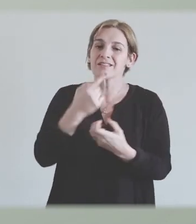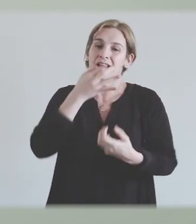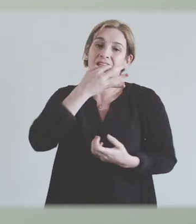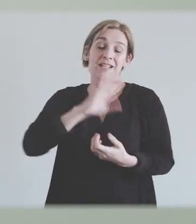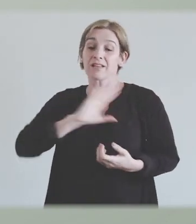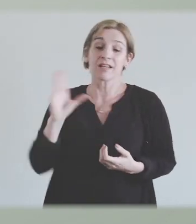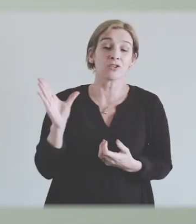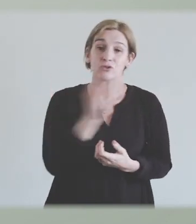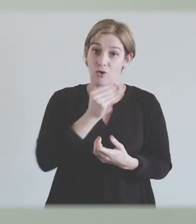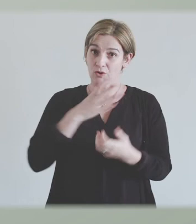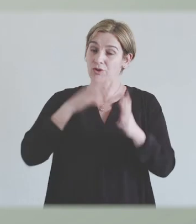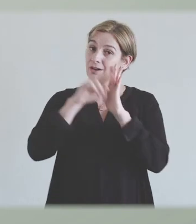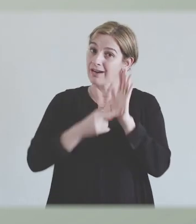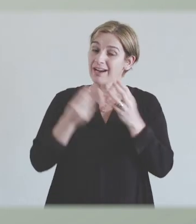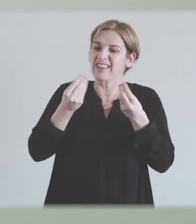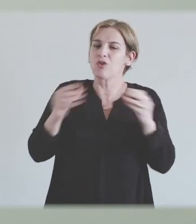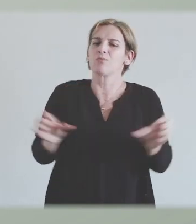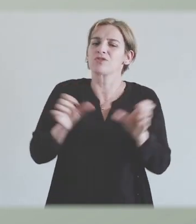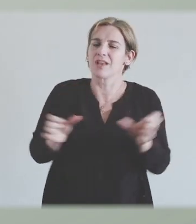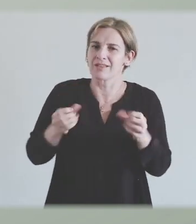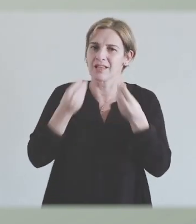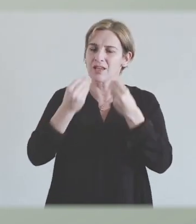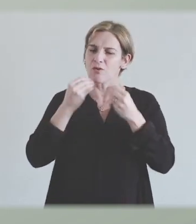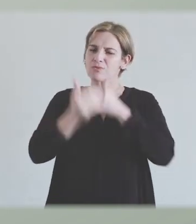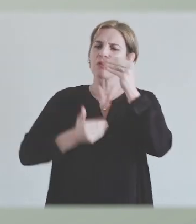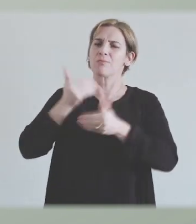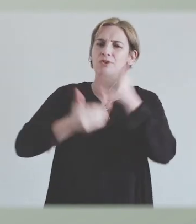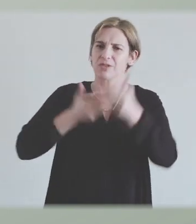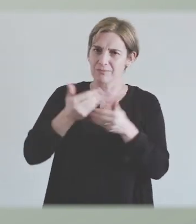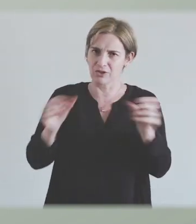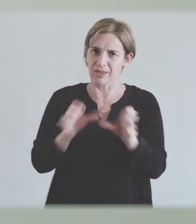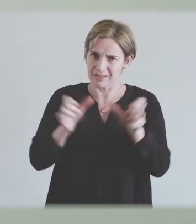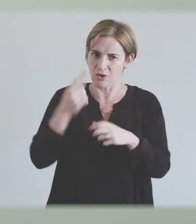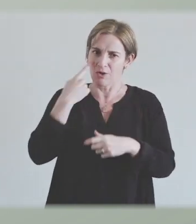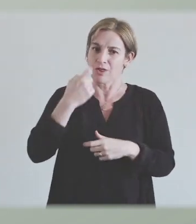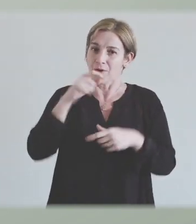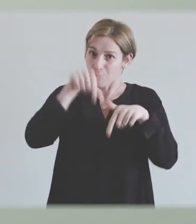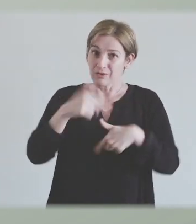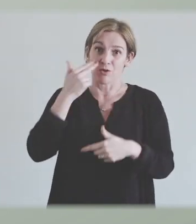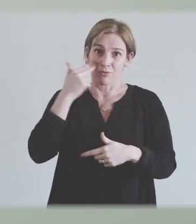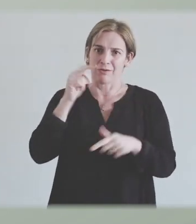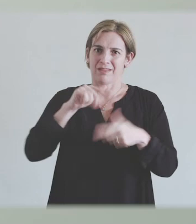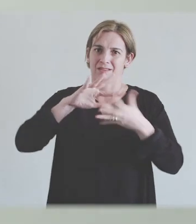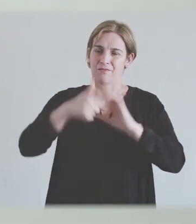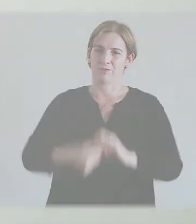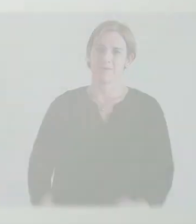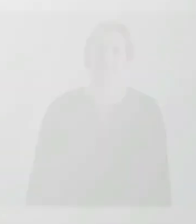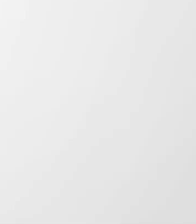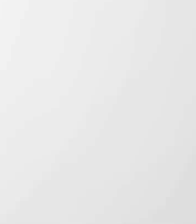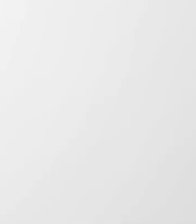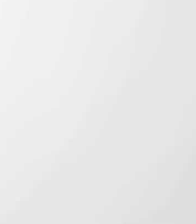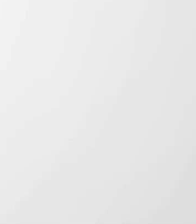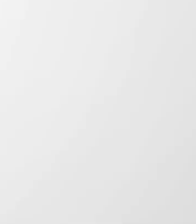definir entre todos las reglas de juego y cuáles van a ser los procedimientos de acción una vez que se instala un problema de este tipo.